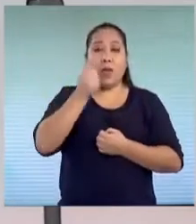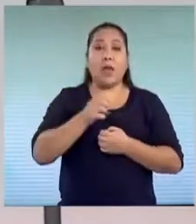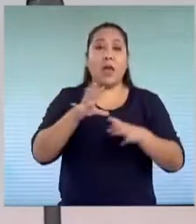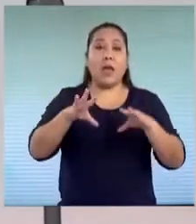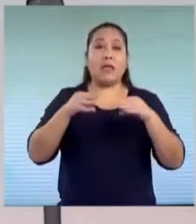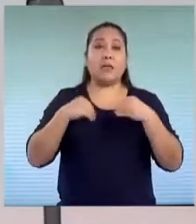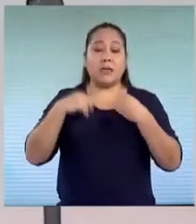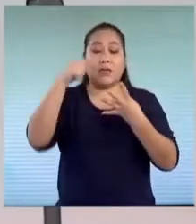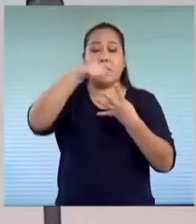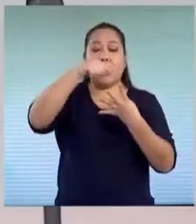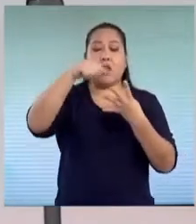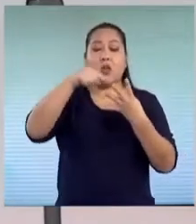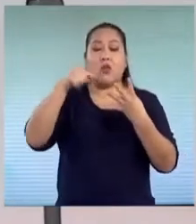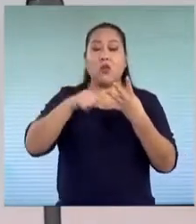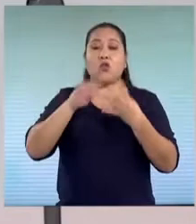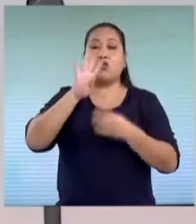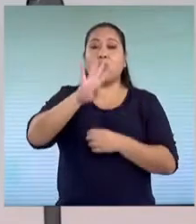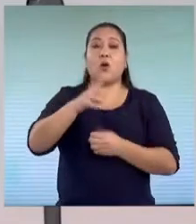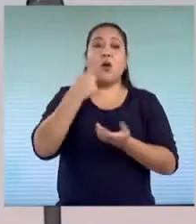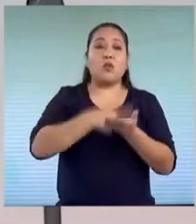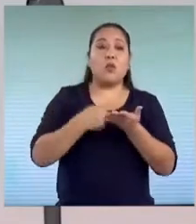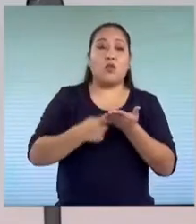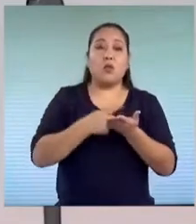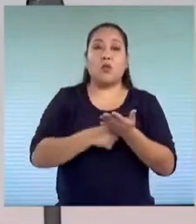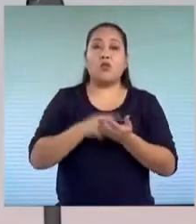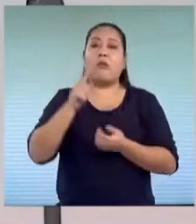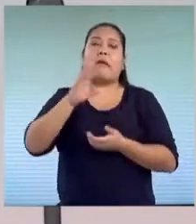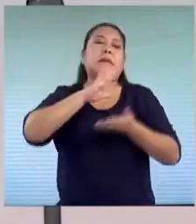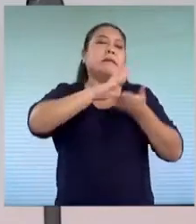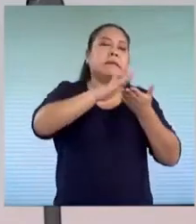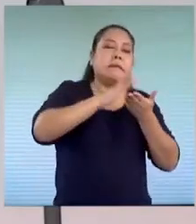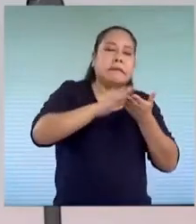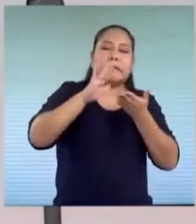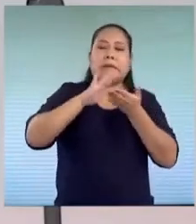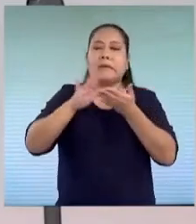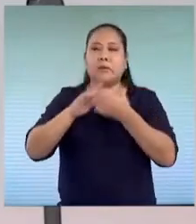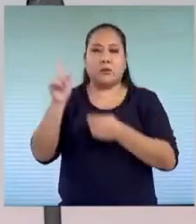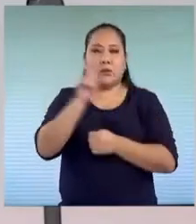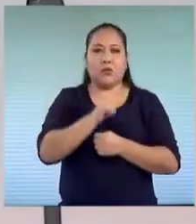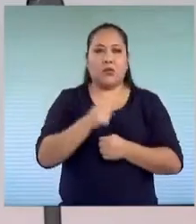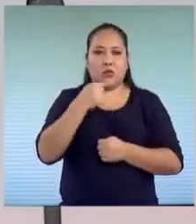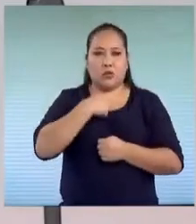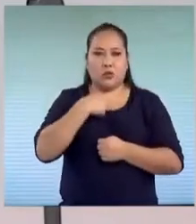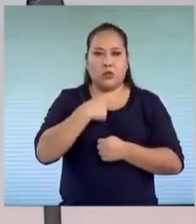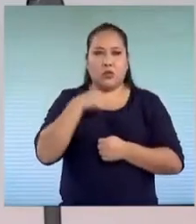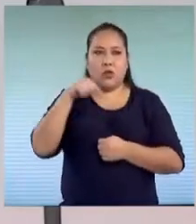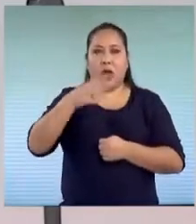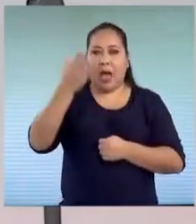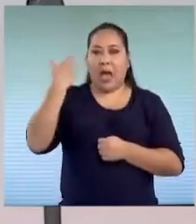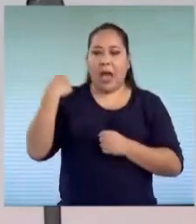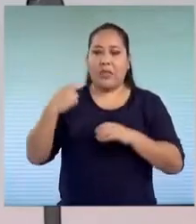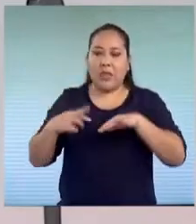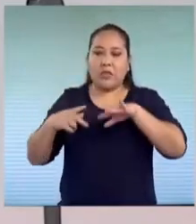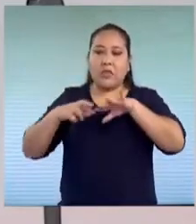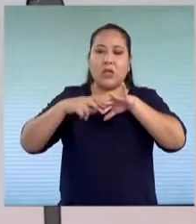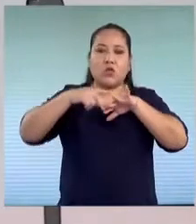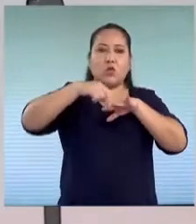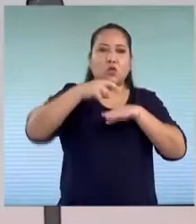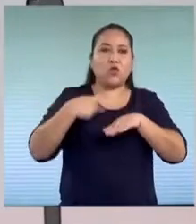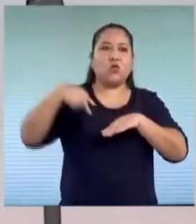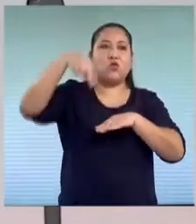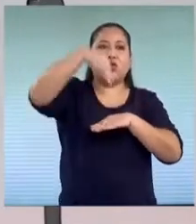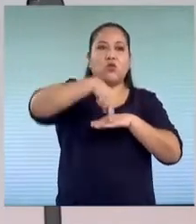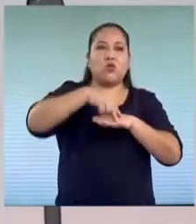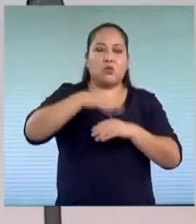los 4 debates y no nos siga poniendo excusas. Yo recién antes de subir me he enterado